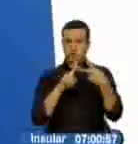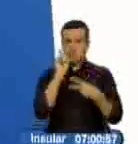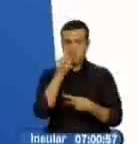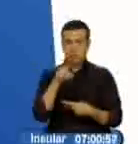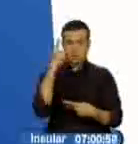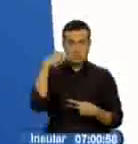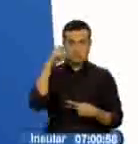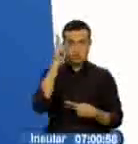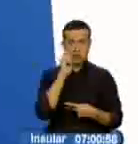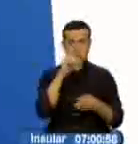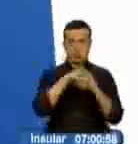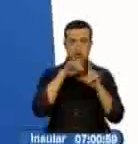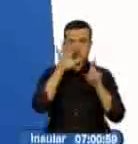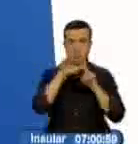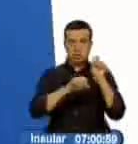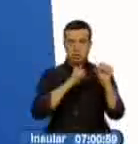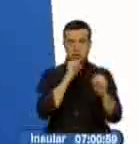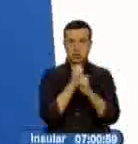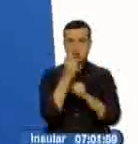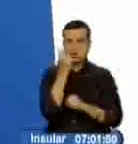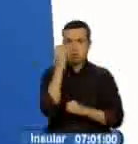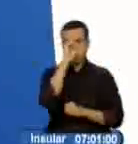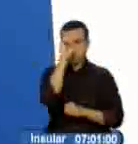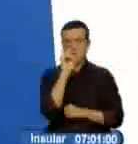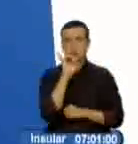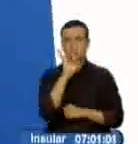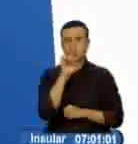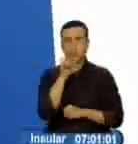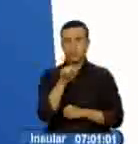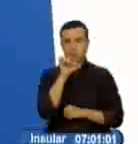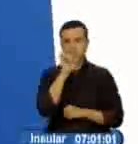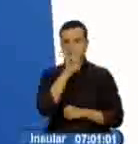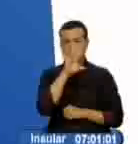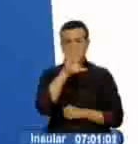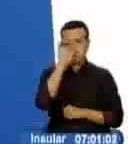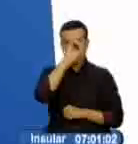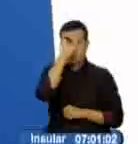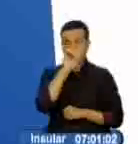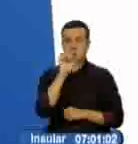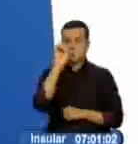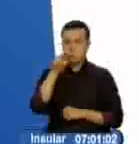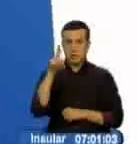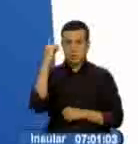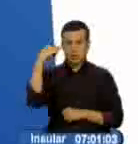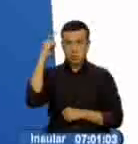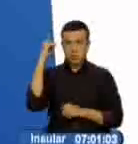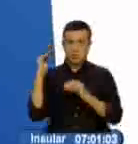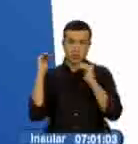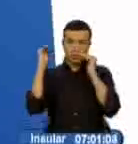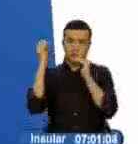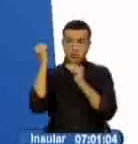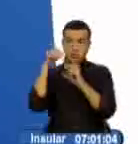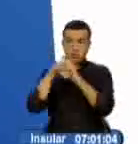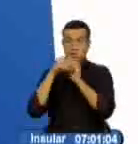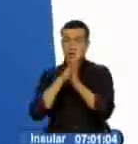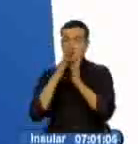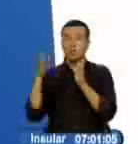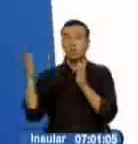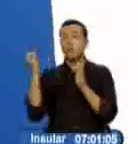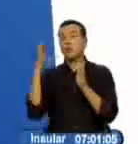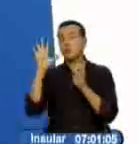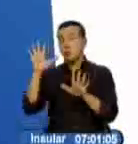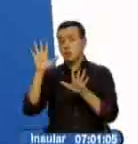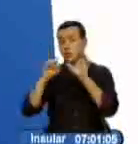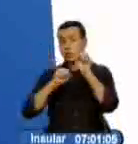millones serán colocados a 6 años plazo con una tasa del 8.75% y los 1.000 millones de bonos soberanos restantes serán colocados a 10